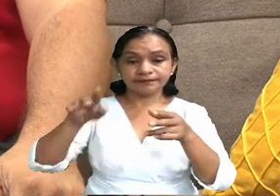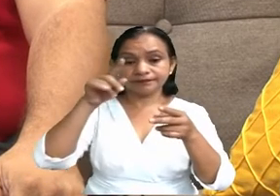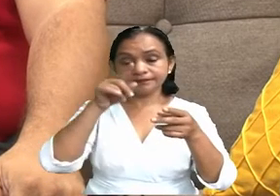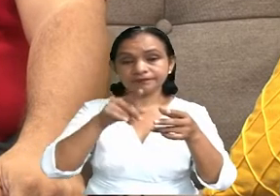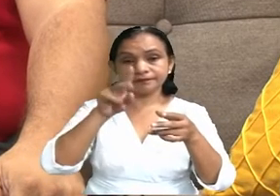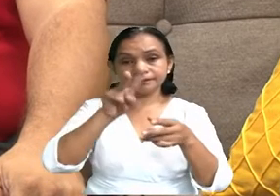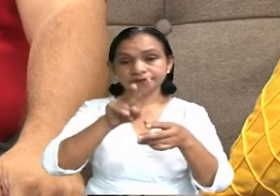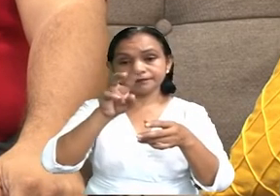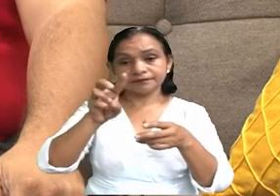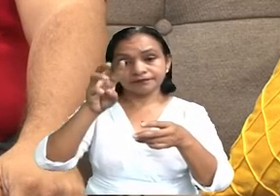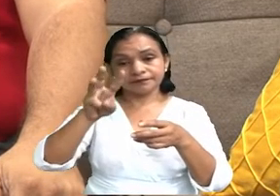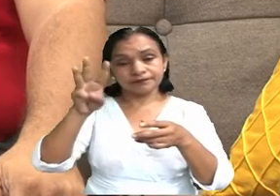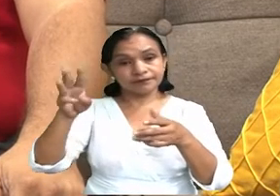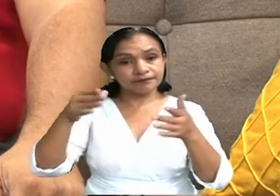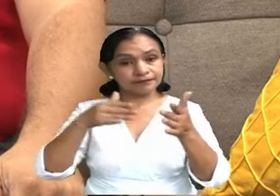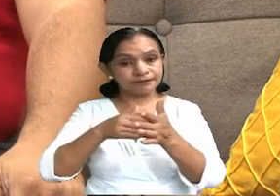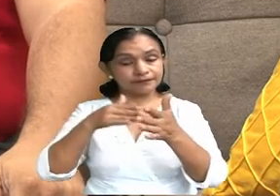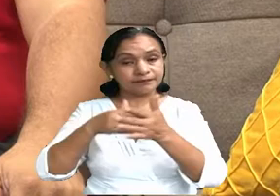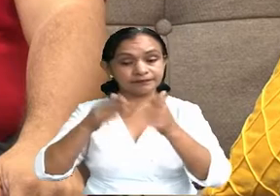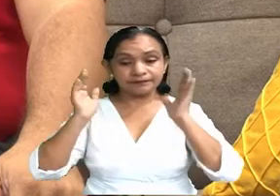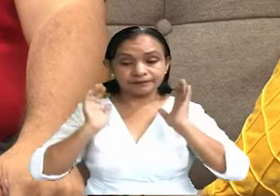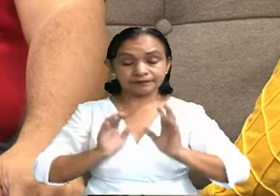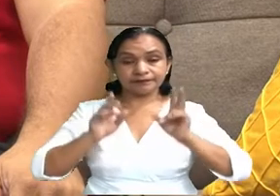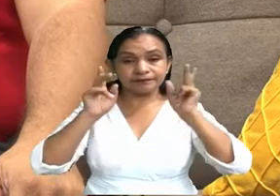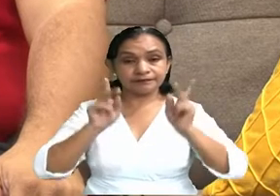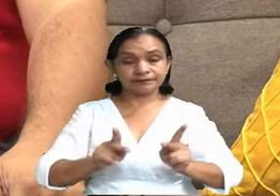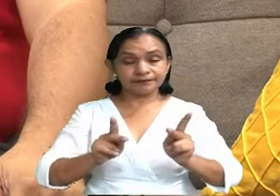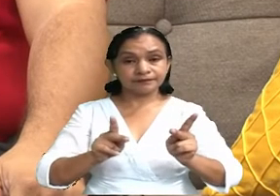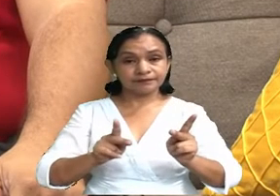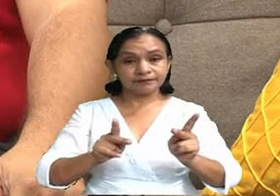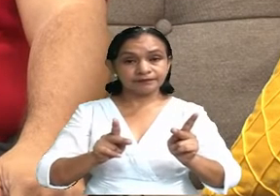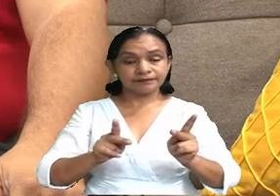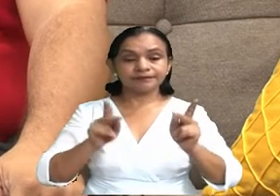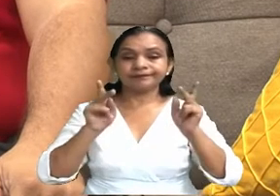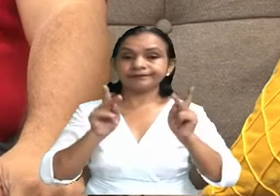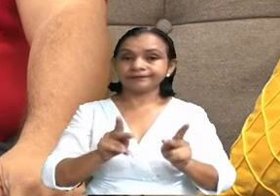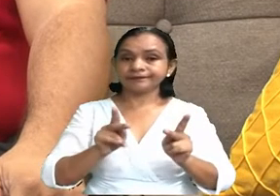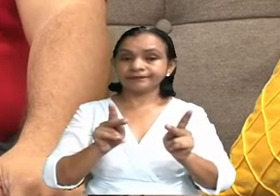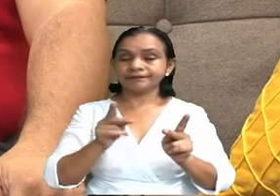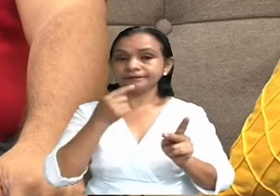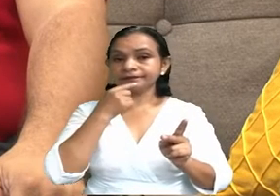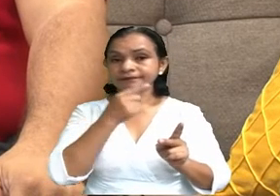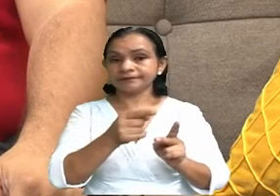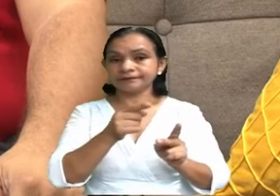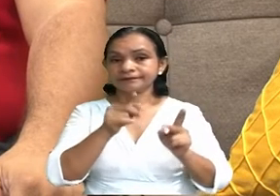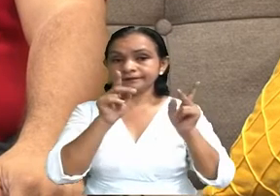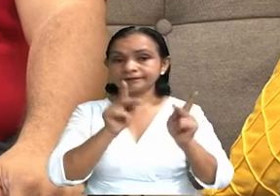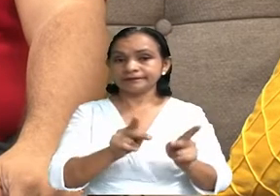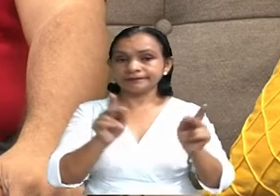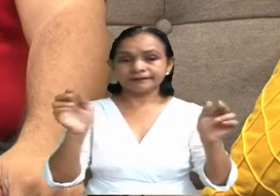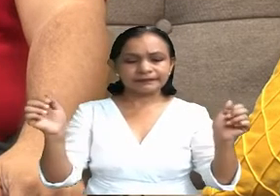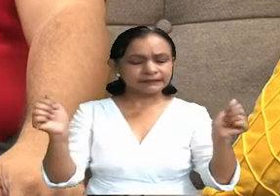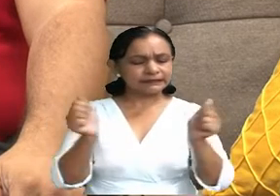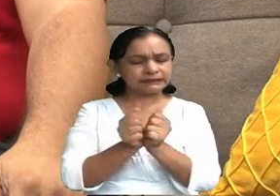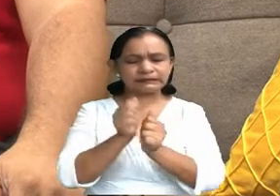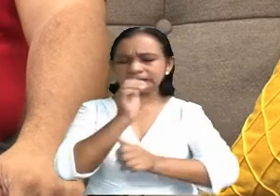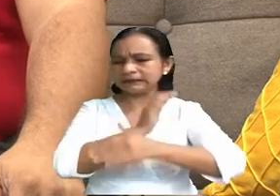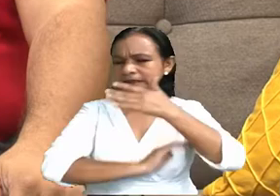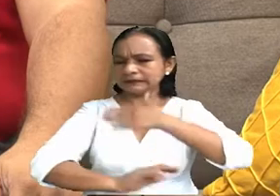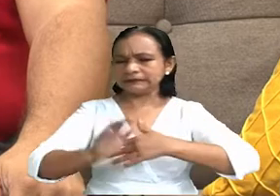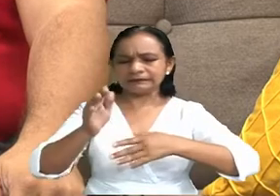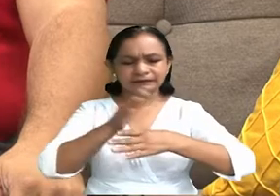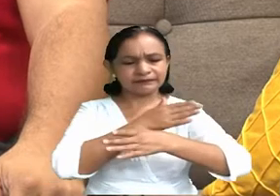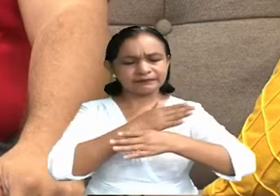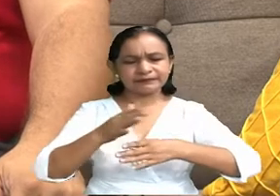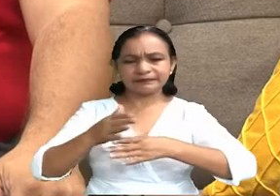cuando dos o más limitaciones concurren en una misma persona, esta persona se cataloga como persona con discapacidad múltiple,